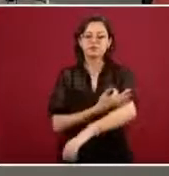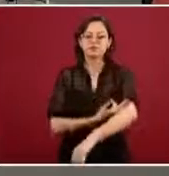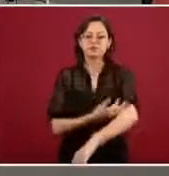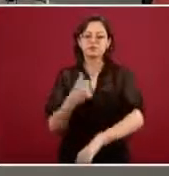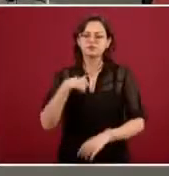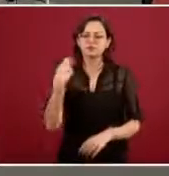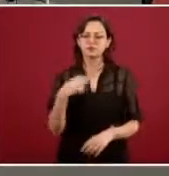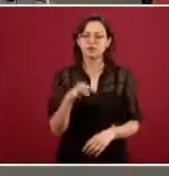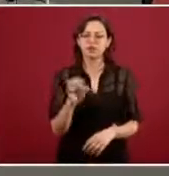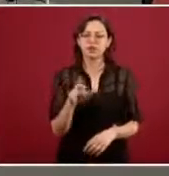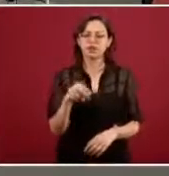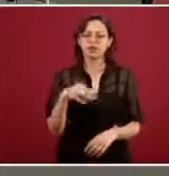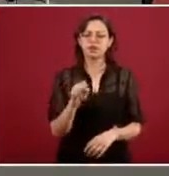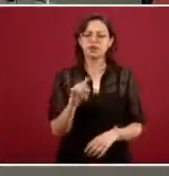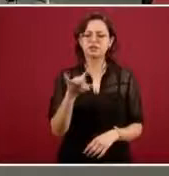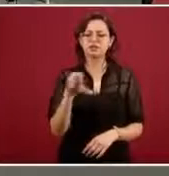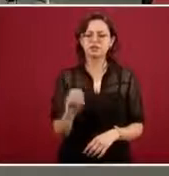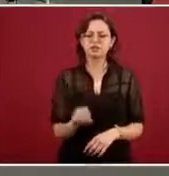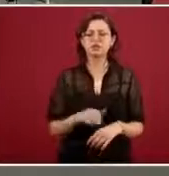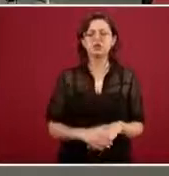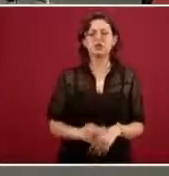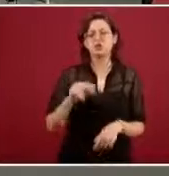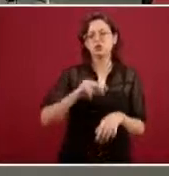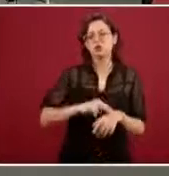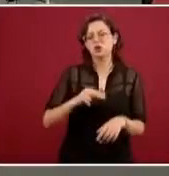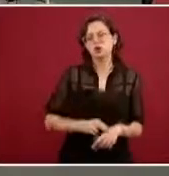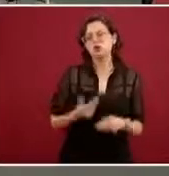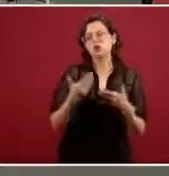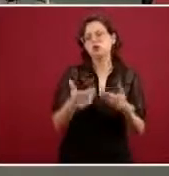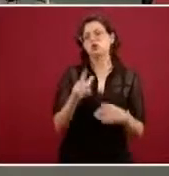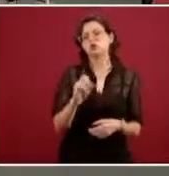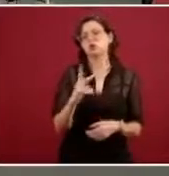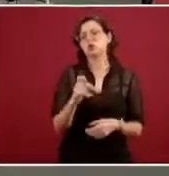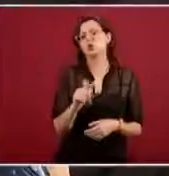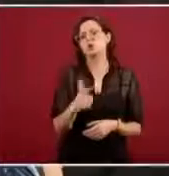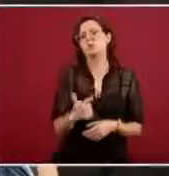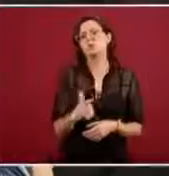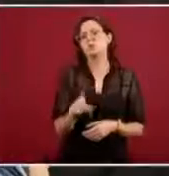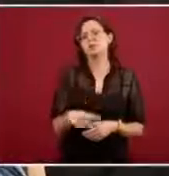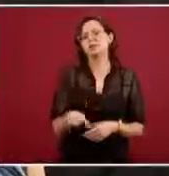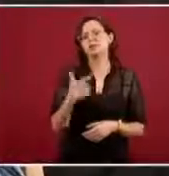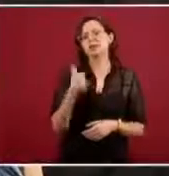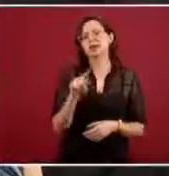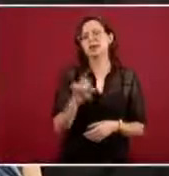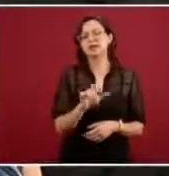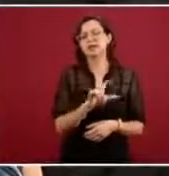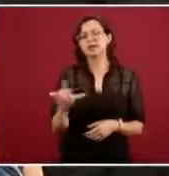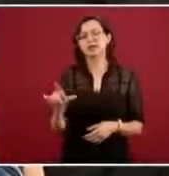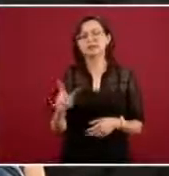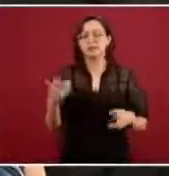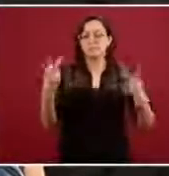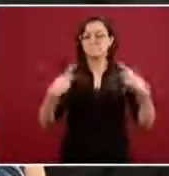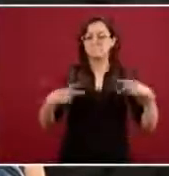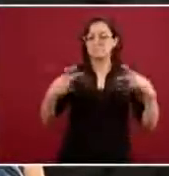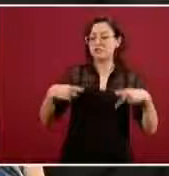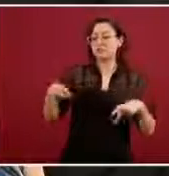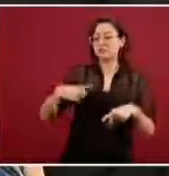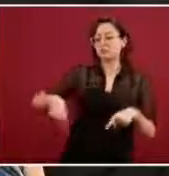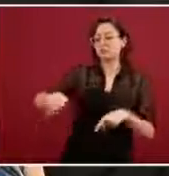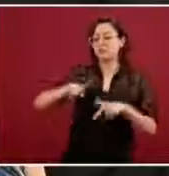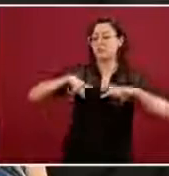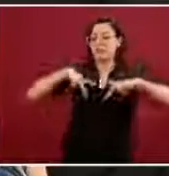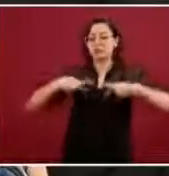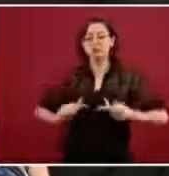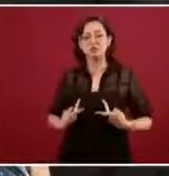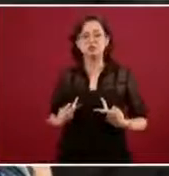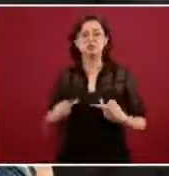Rompeviento TV. Doctor López-Gatell, respecto a las personas que son más susceptibles a la enfermedad, que corren